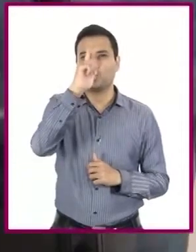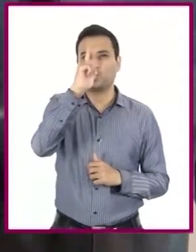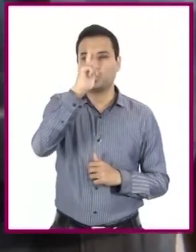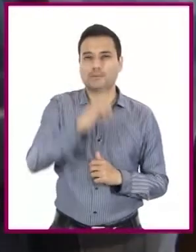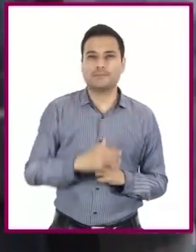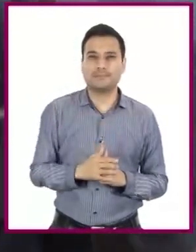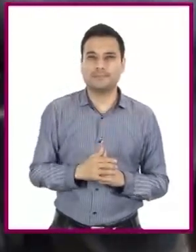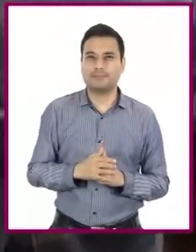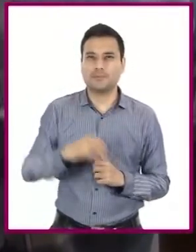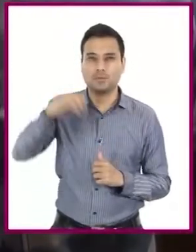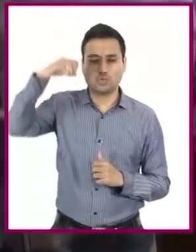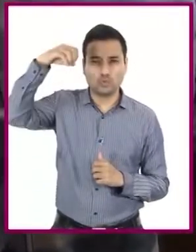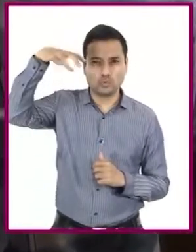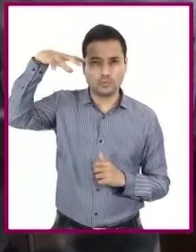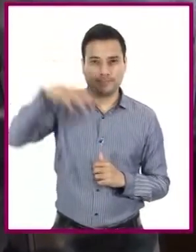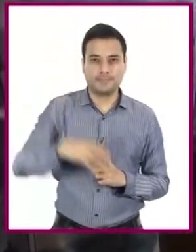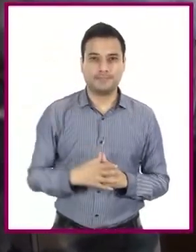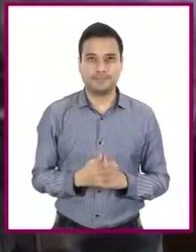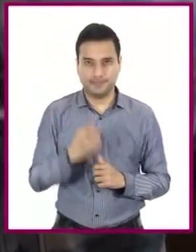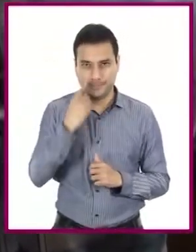como de este lado.